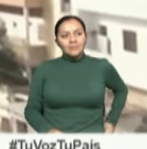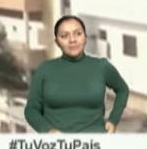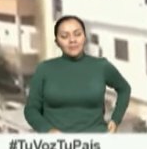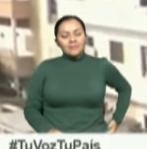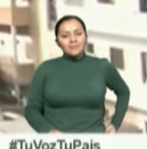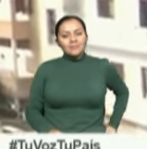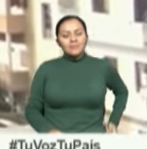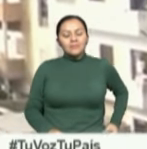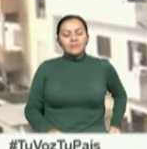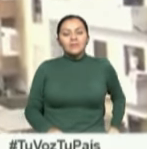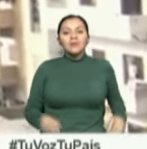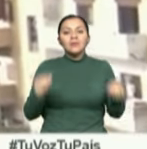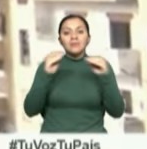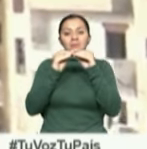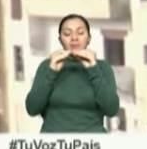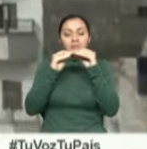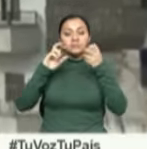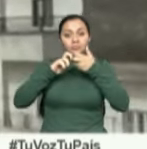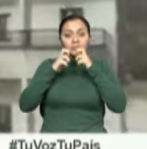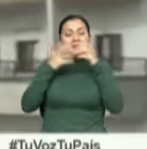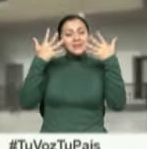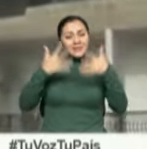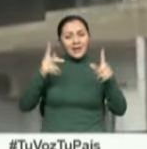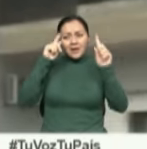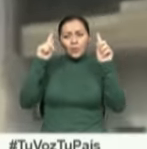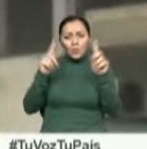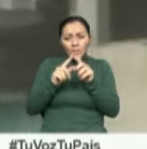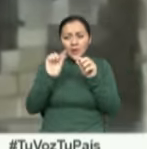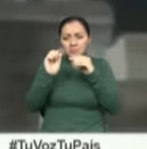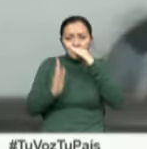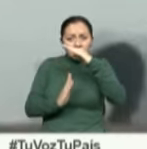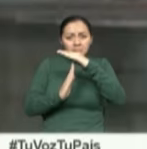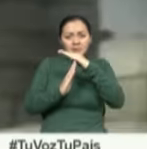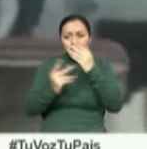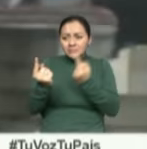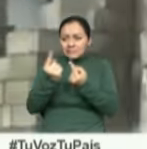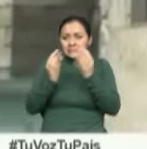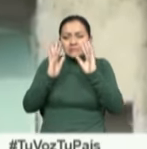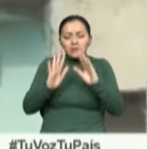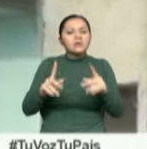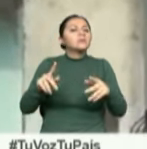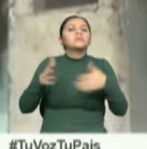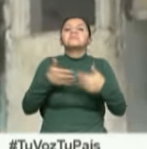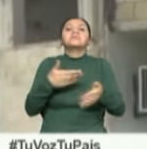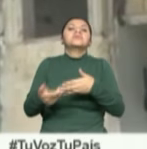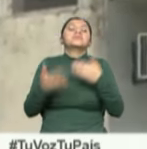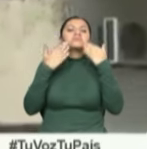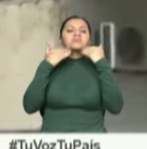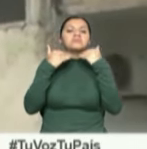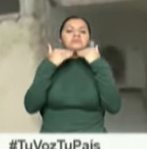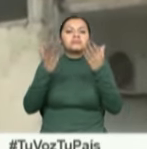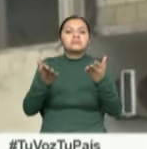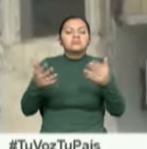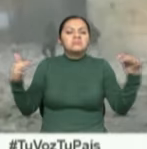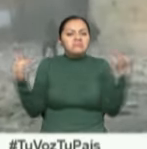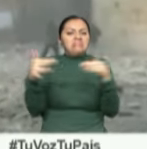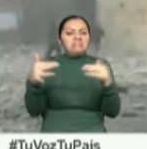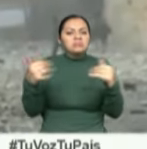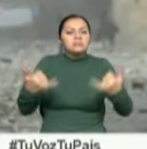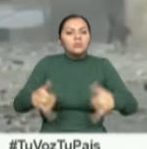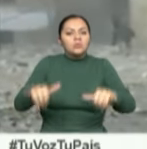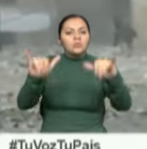Crecen las violaciones del alto el fuego en Siria a medida que se acerca la fecha de las conversaciones de paz en Kazajistán impulsadas por Moscú y